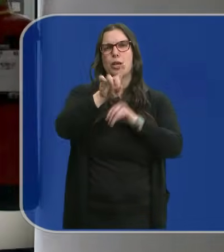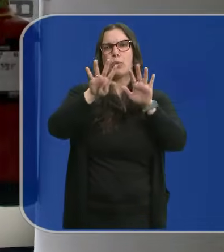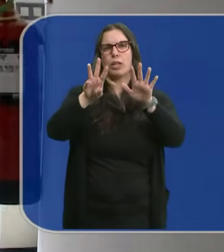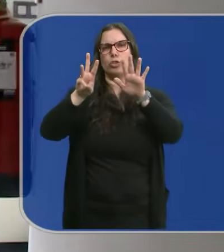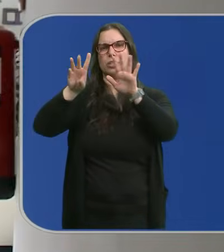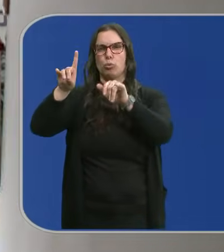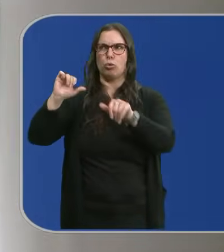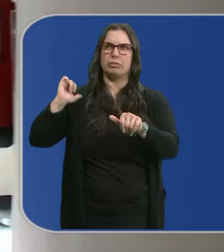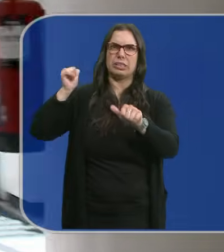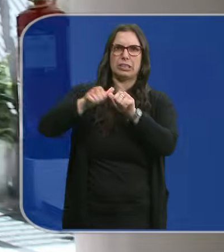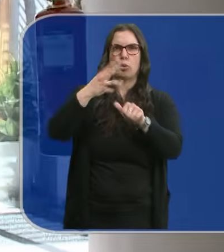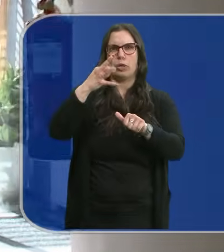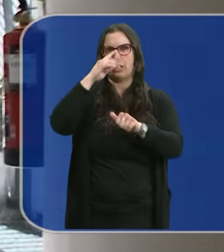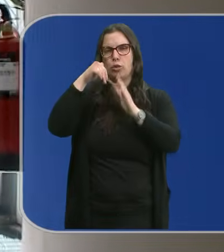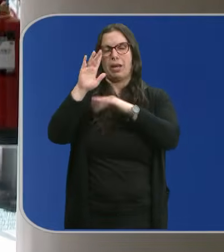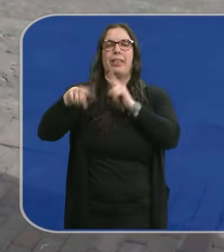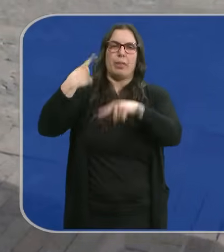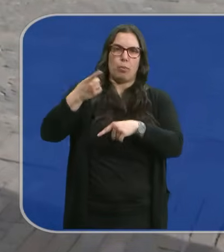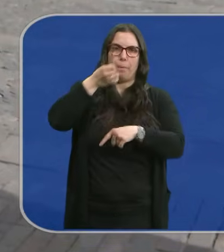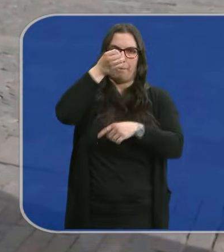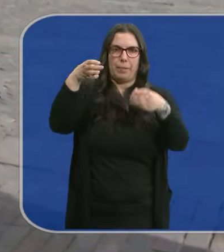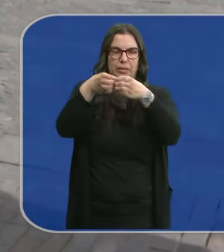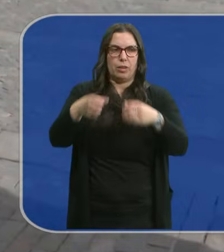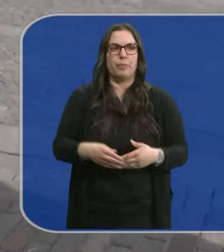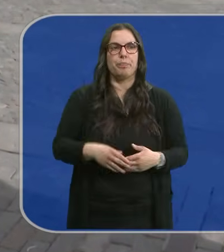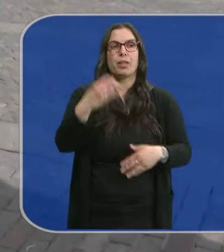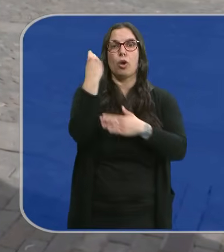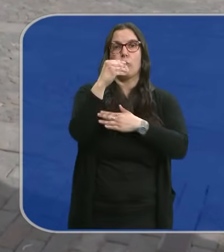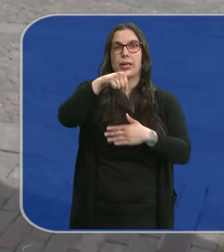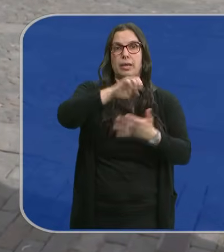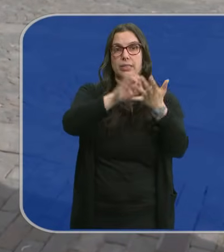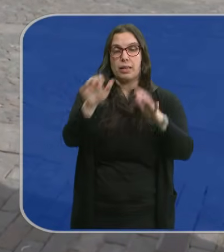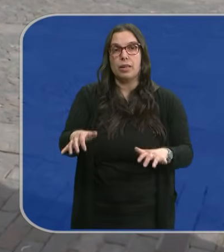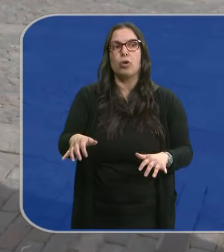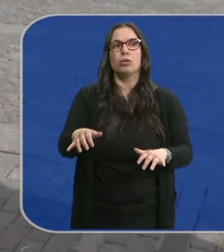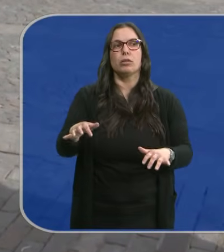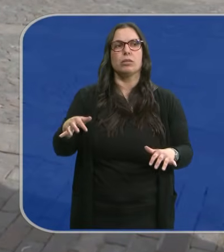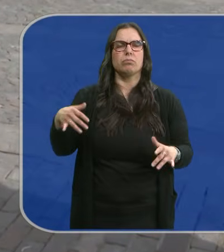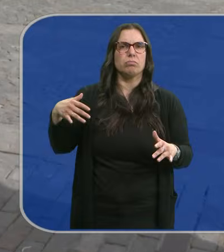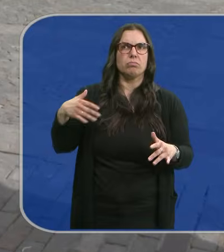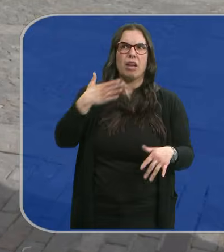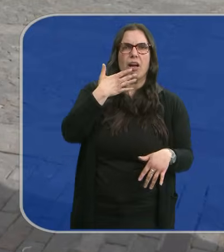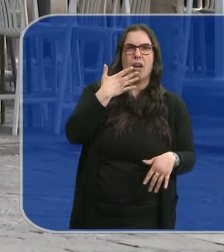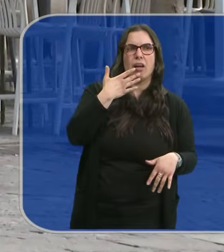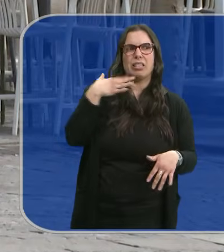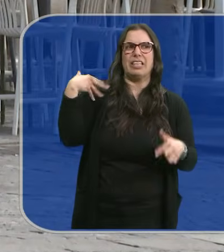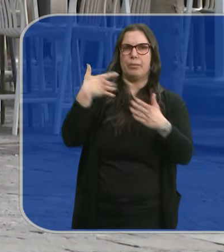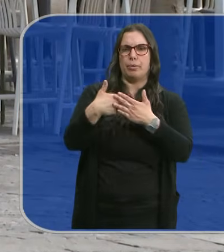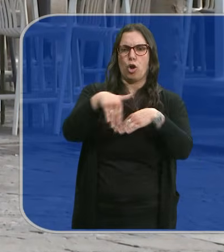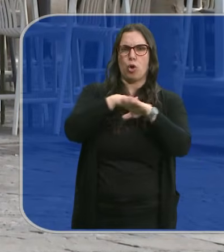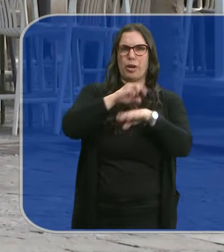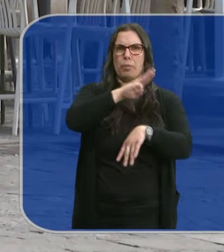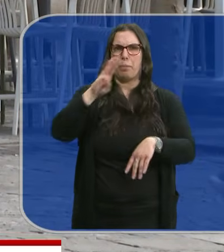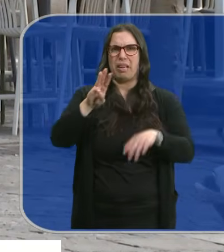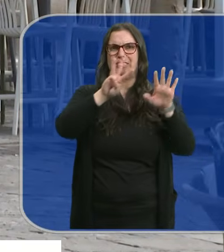1981, llevo 40 y tantos años en el Partido Socialista. Los jóvenes en Castilla y León, después de 37, 38 años de gobiernos del Partido